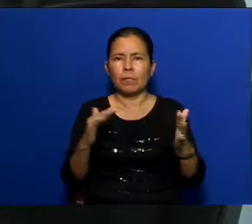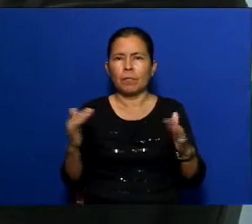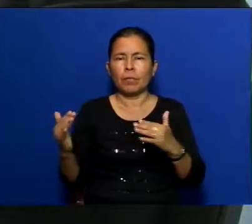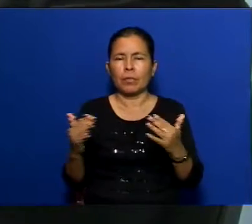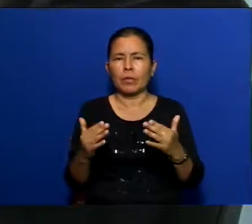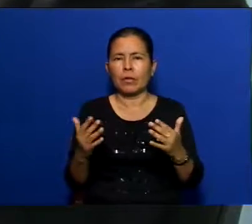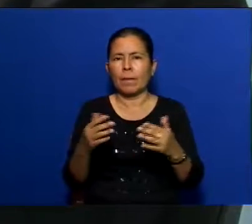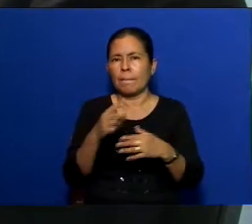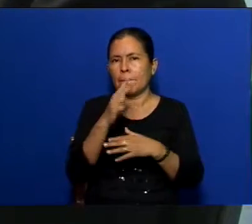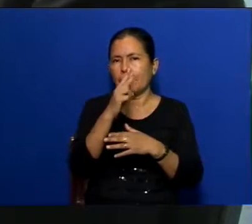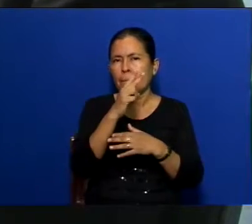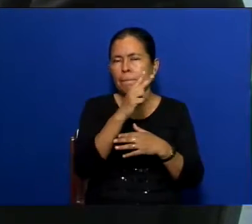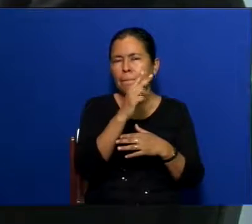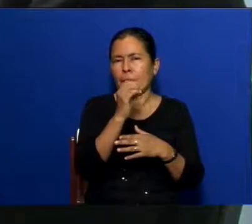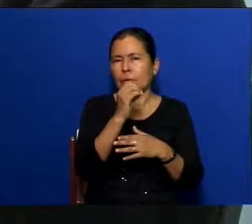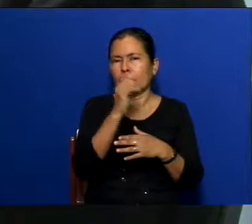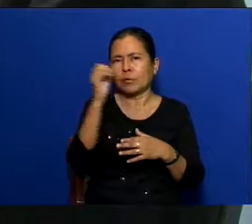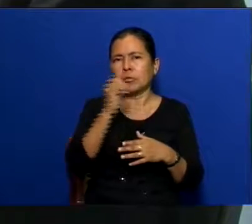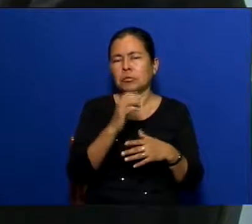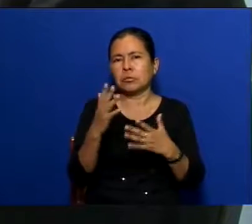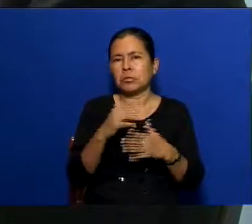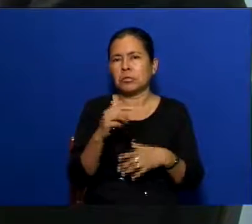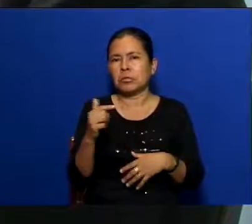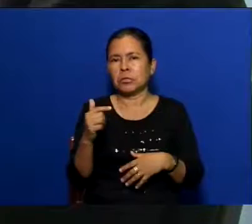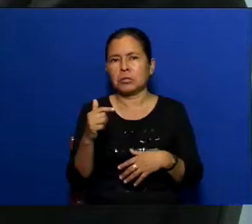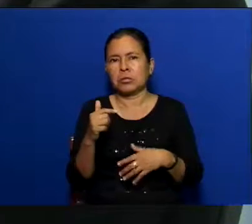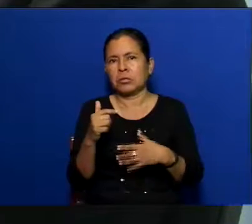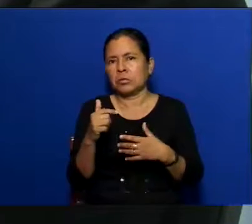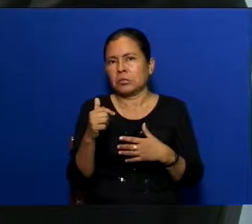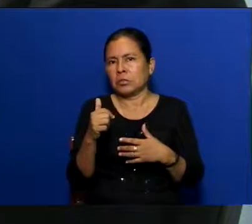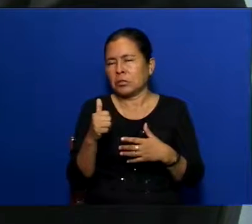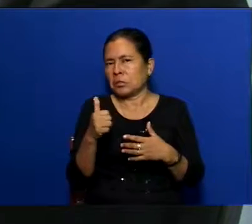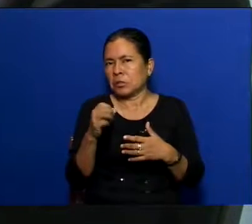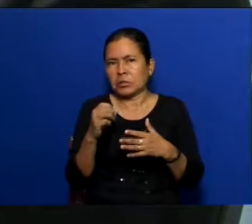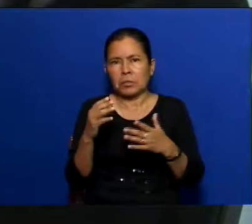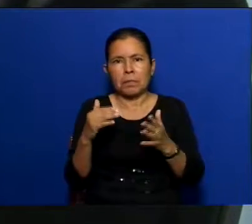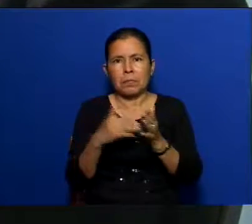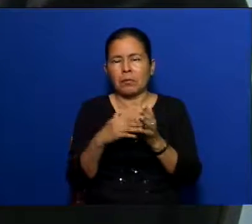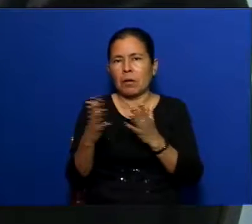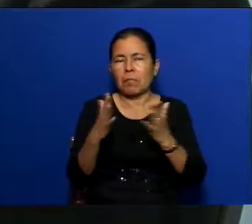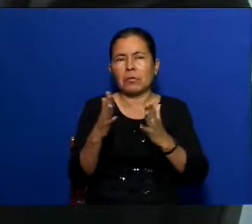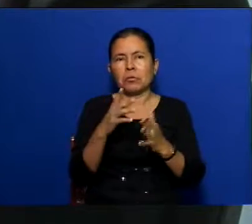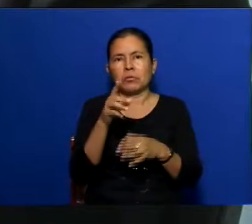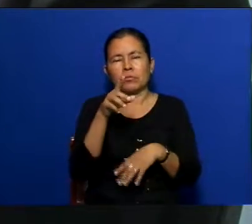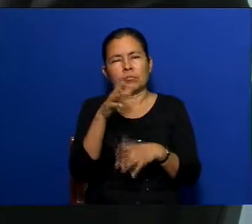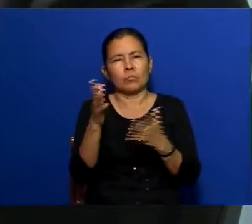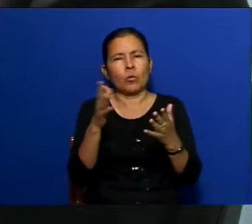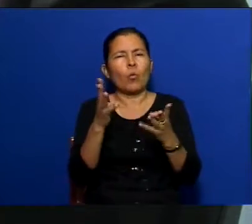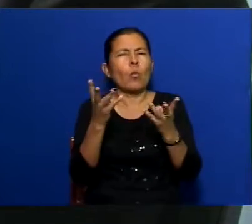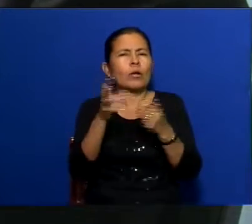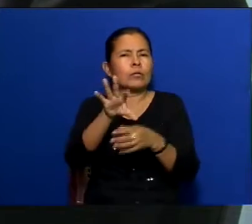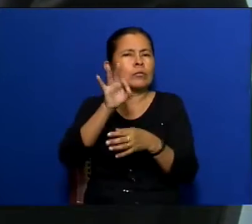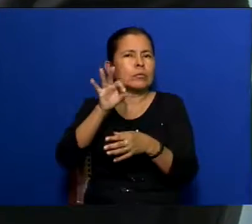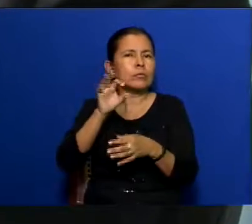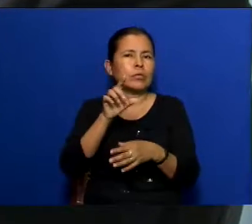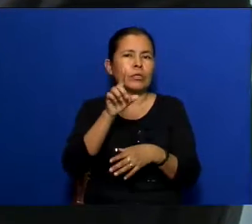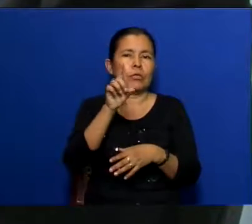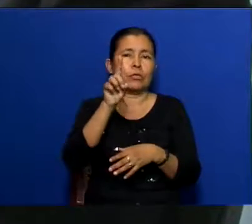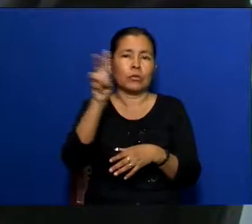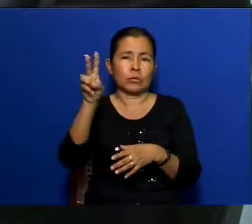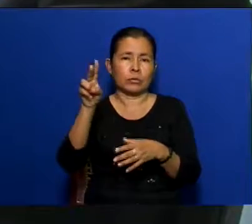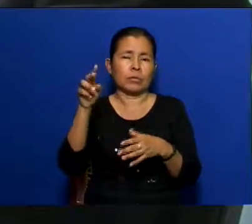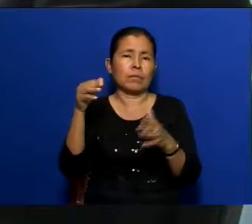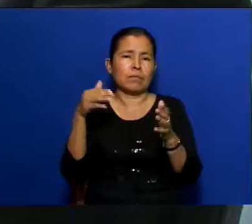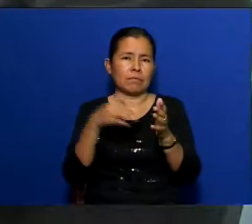del 20% de 60.000, estamos hablando como de unos 12.000 casos de niños, niñas y